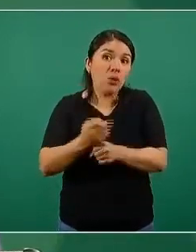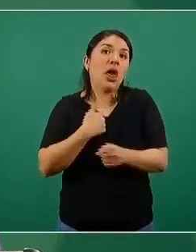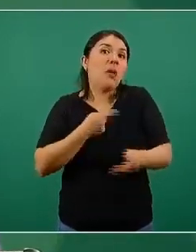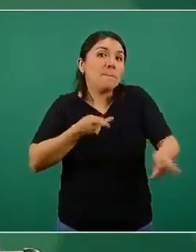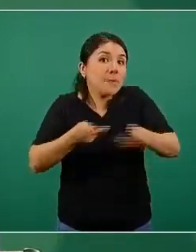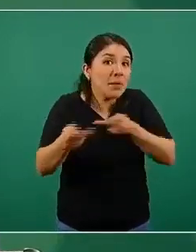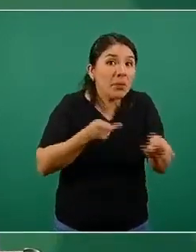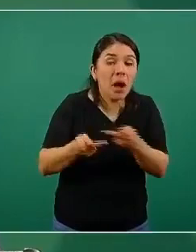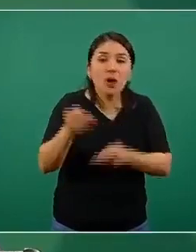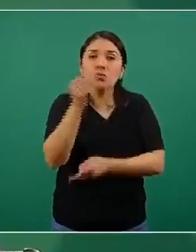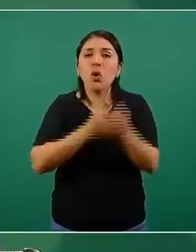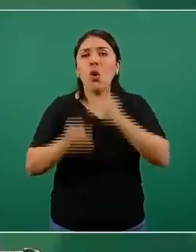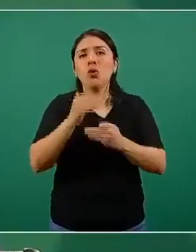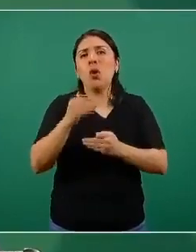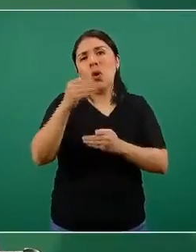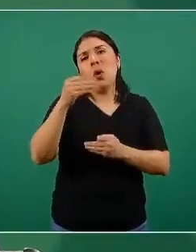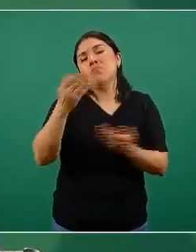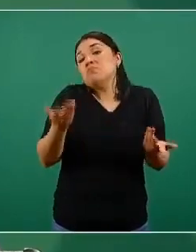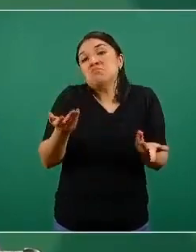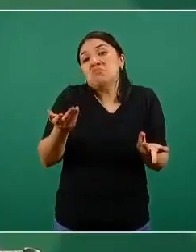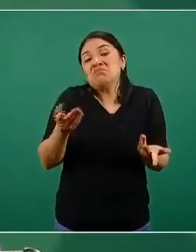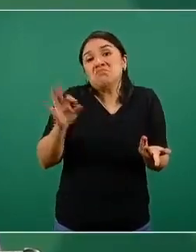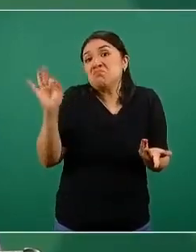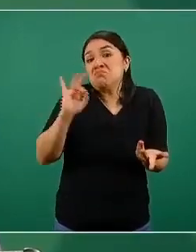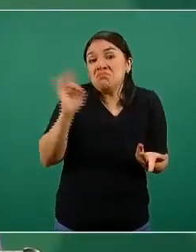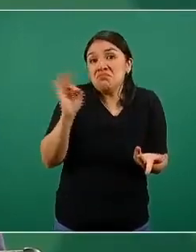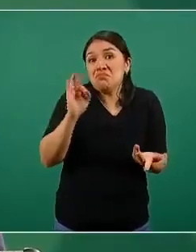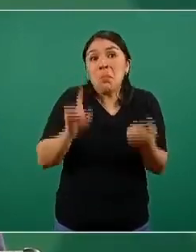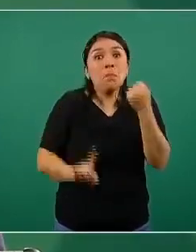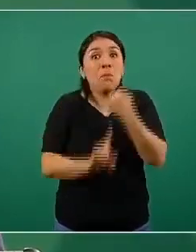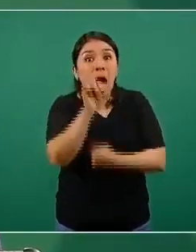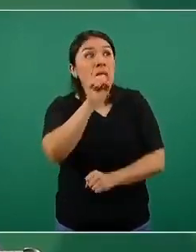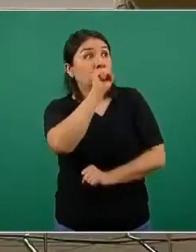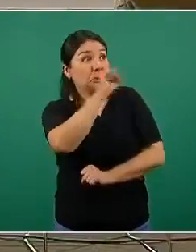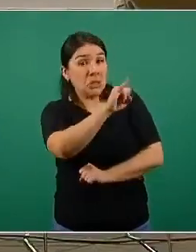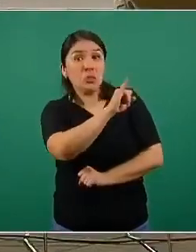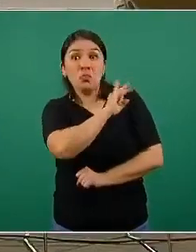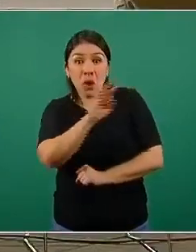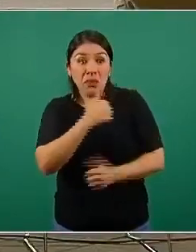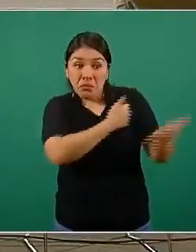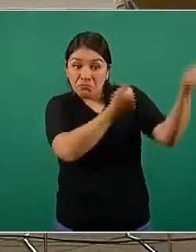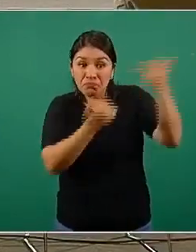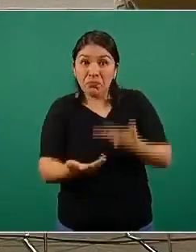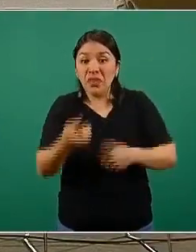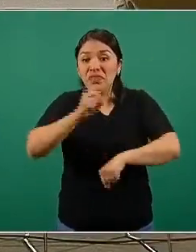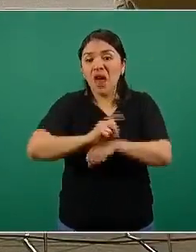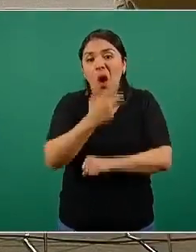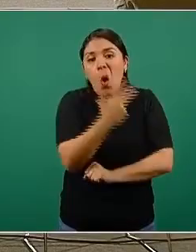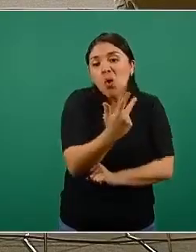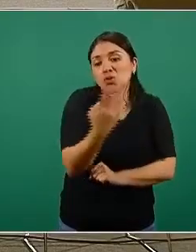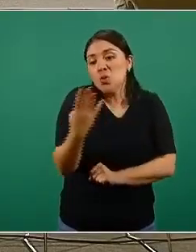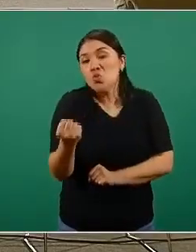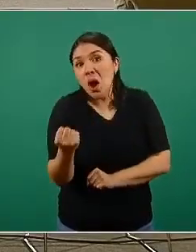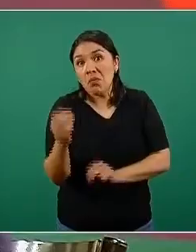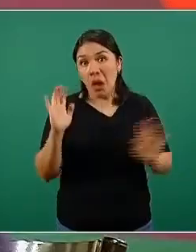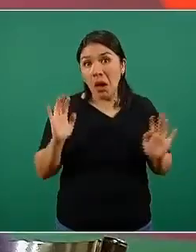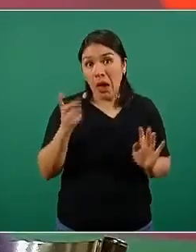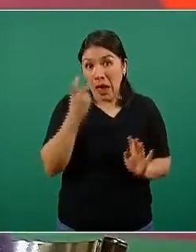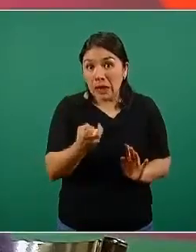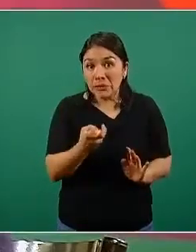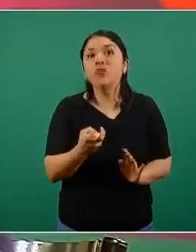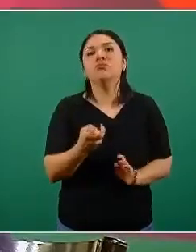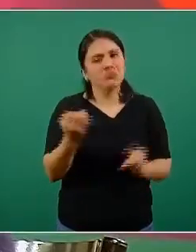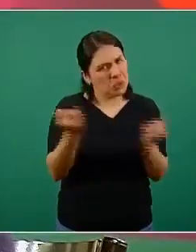preparando todo, pero bueno, si de repente nos dicen sí puedo llevarlas el día 8 o el día 9,